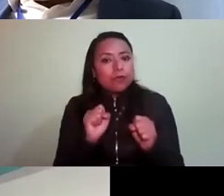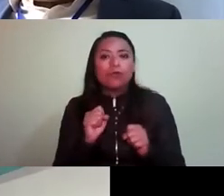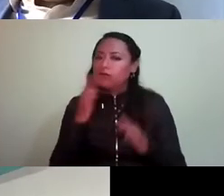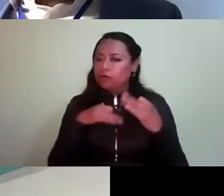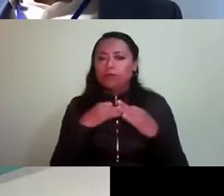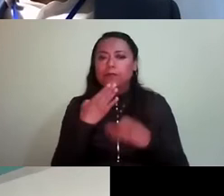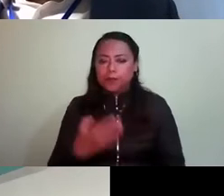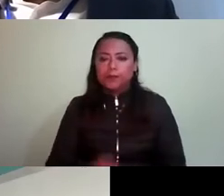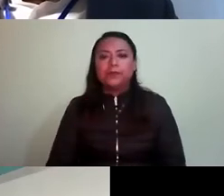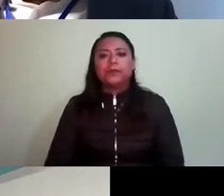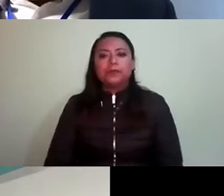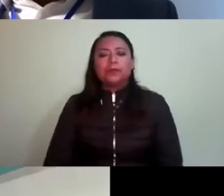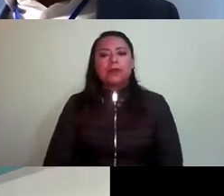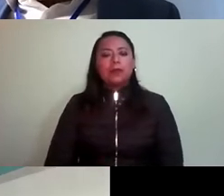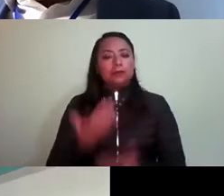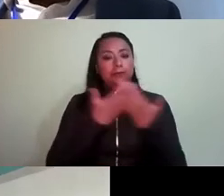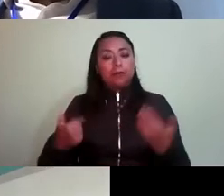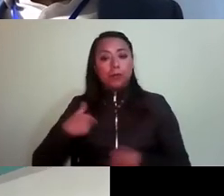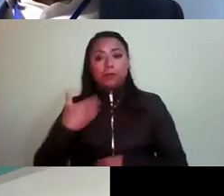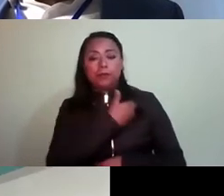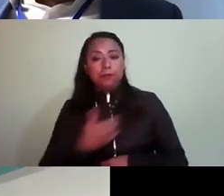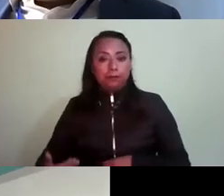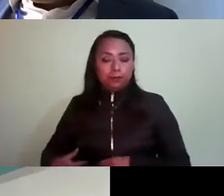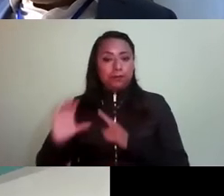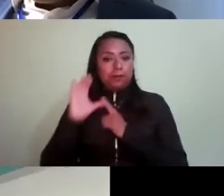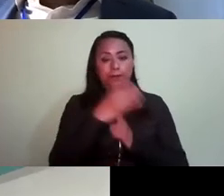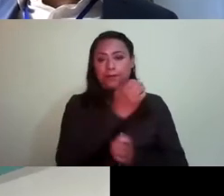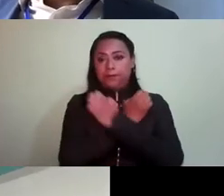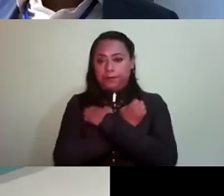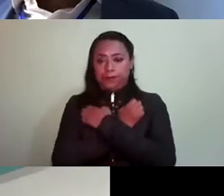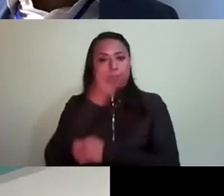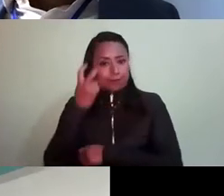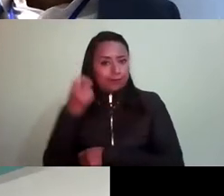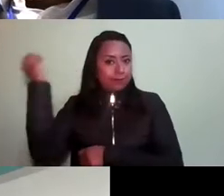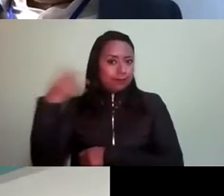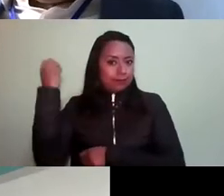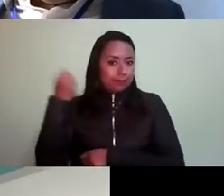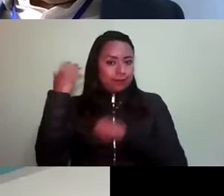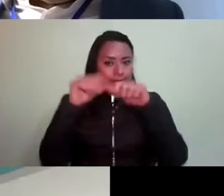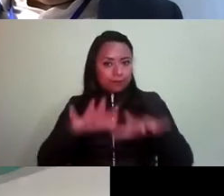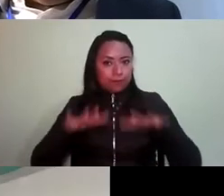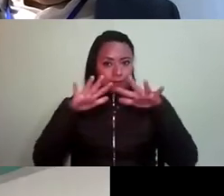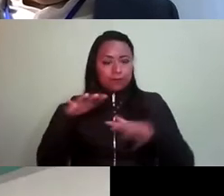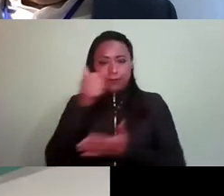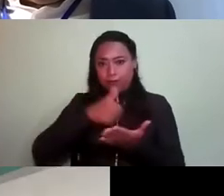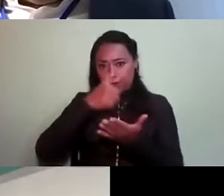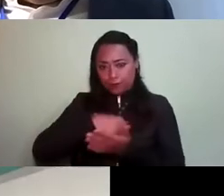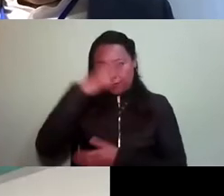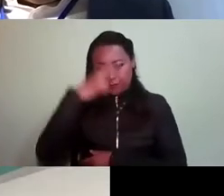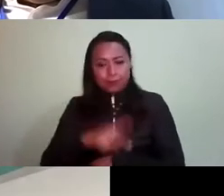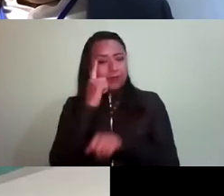lo cual, como presidente de la Comisión de Educación de este Congreso de la Ciudad de México, primera